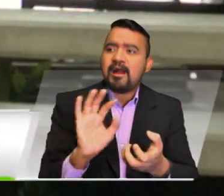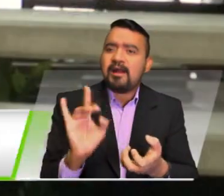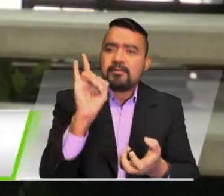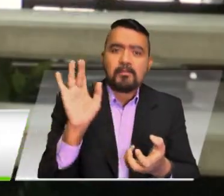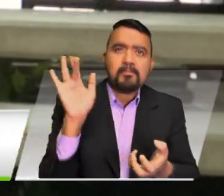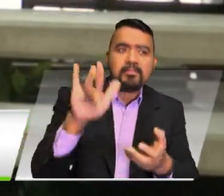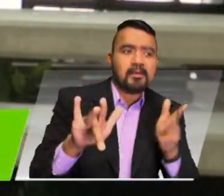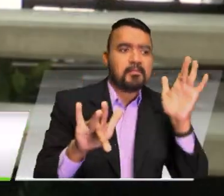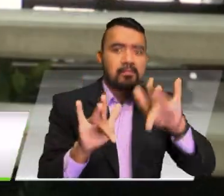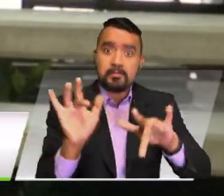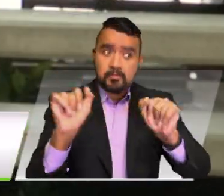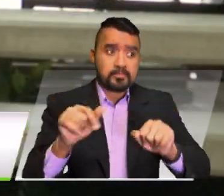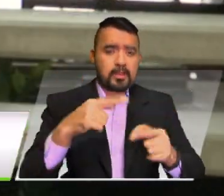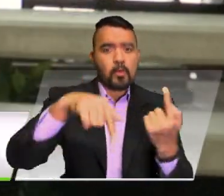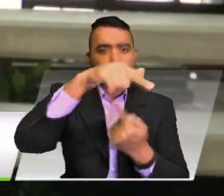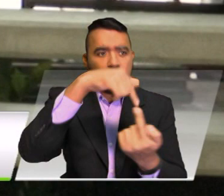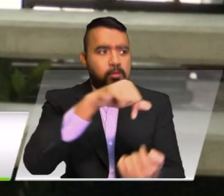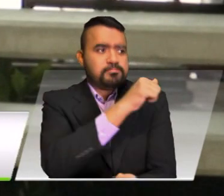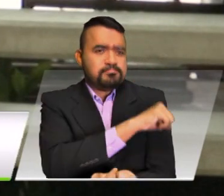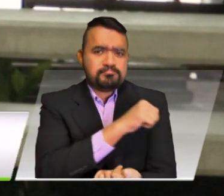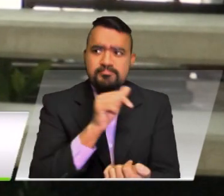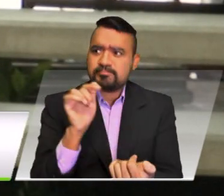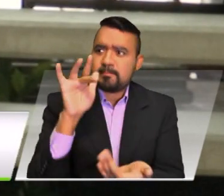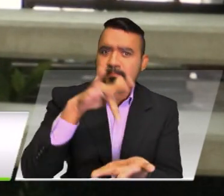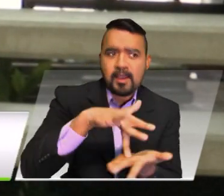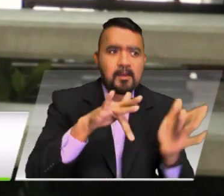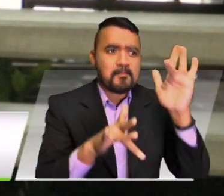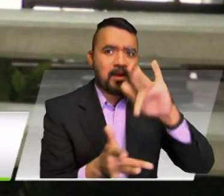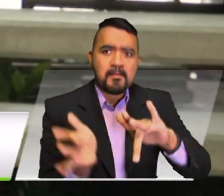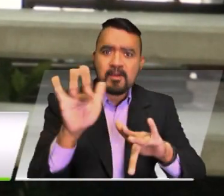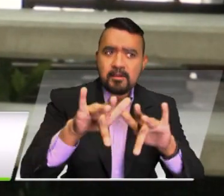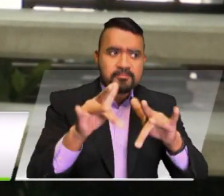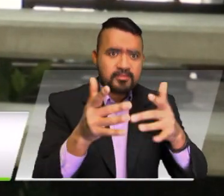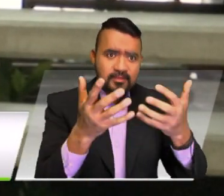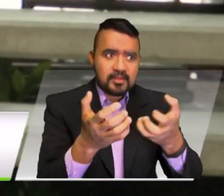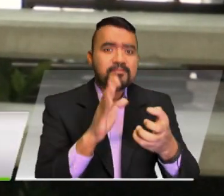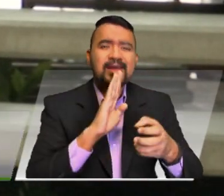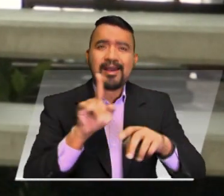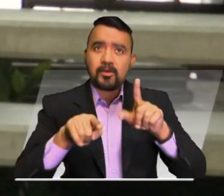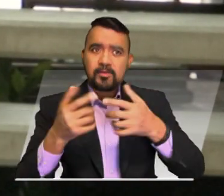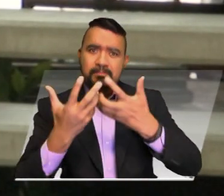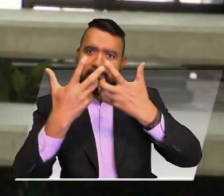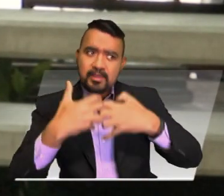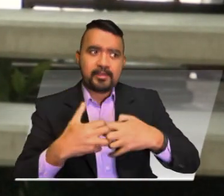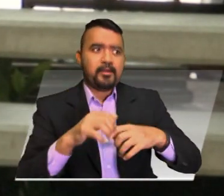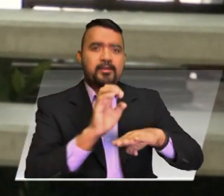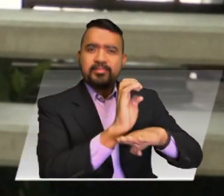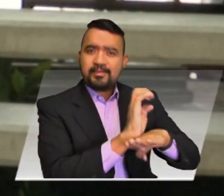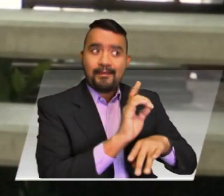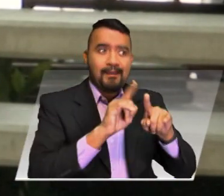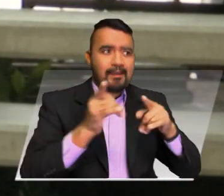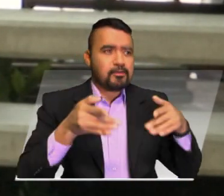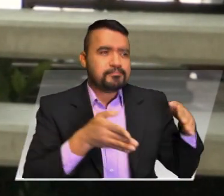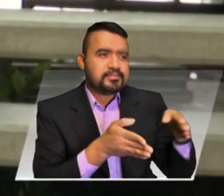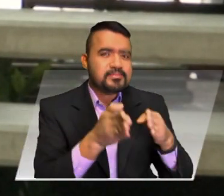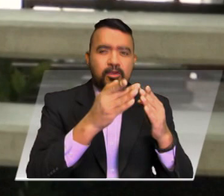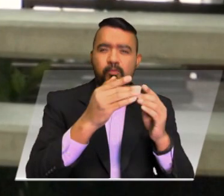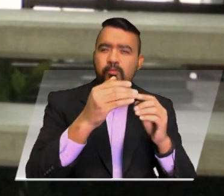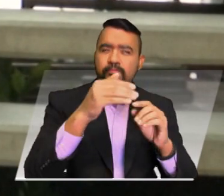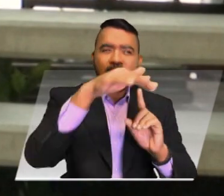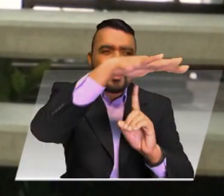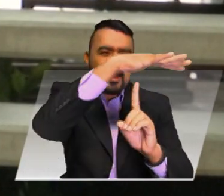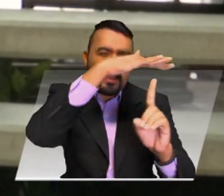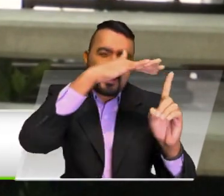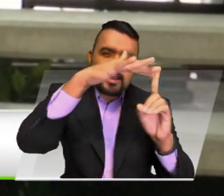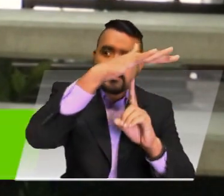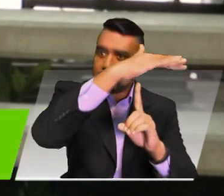esperamos que empresas también se motiven a visitarnos y el turismo ecológico que cobra una gran importancia en el